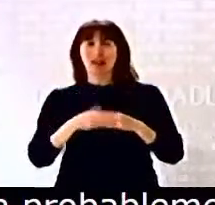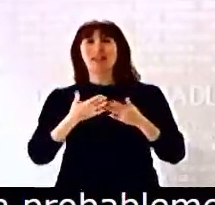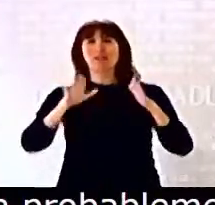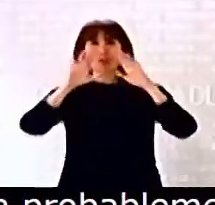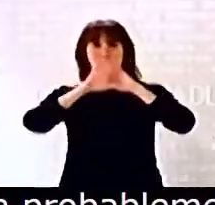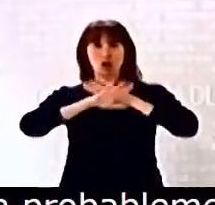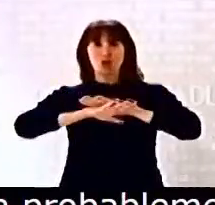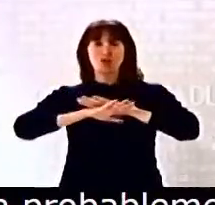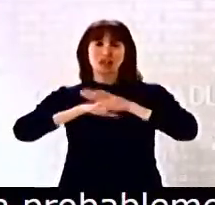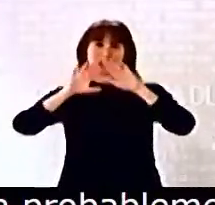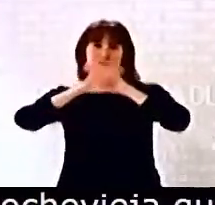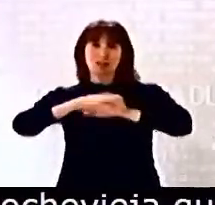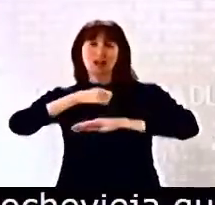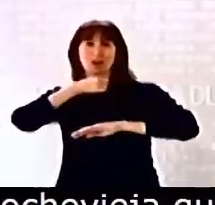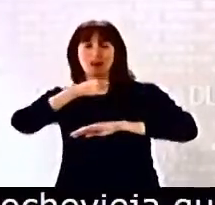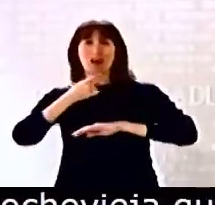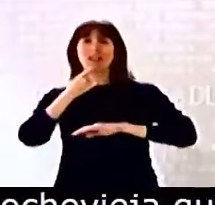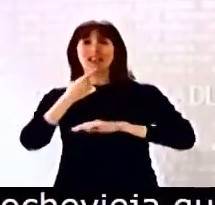había de momento nada que celebrar.